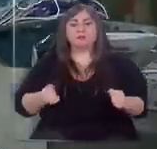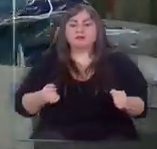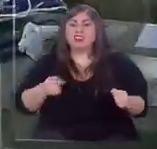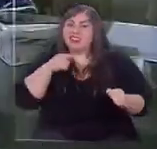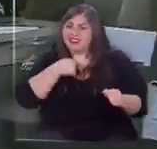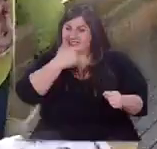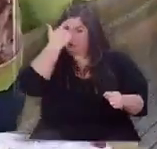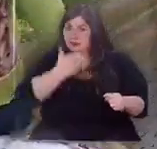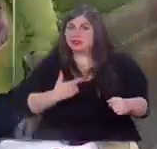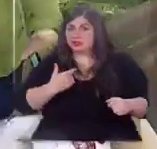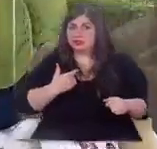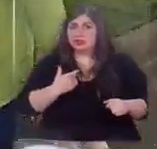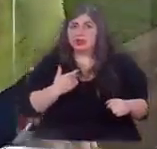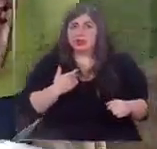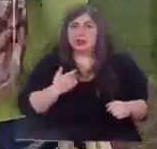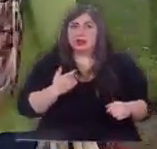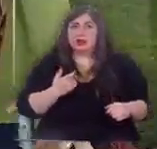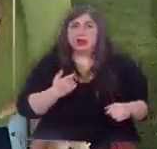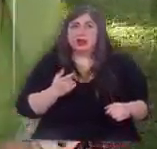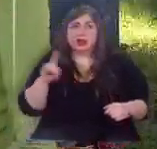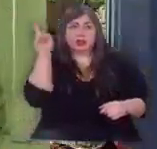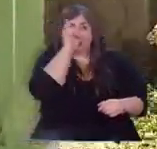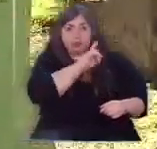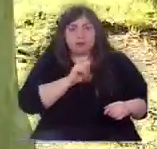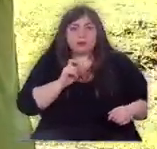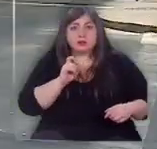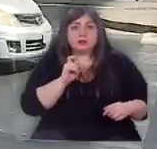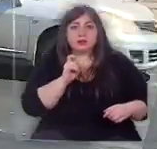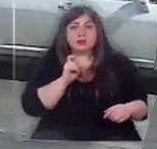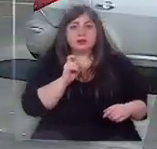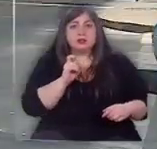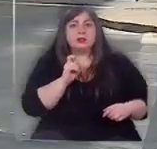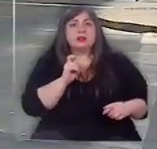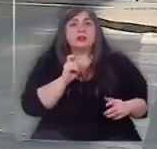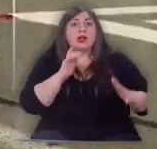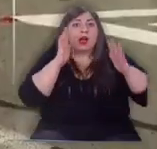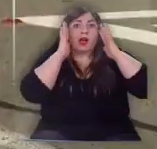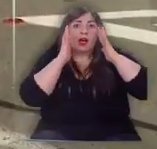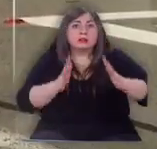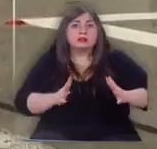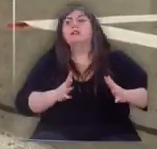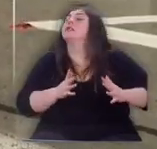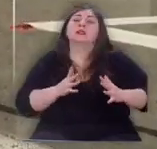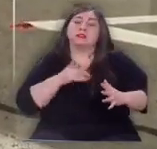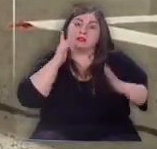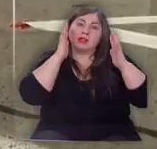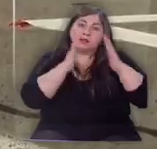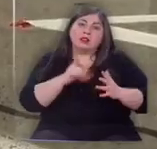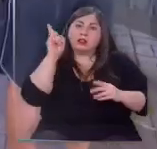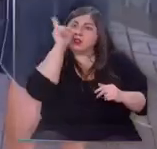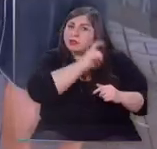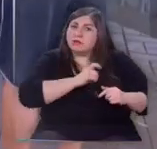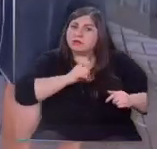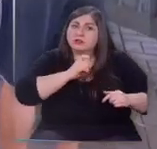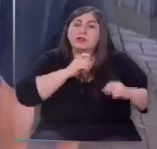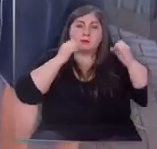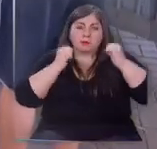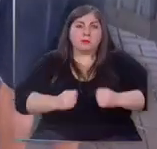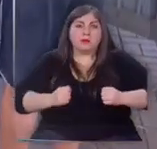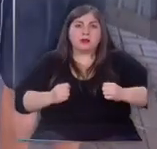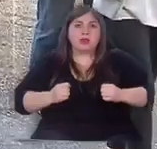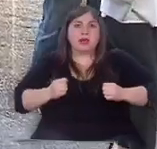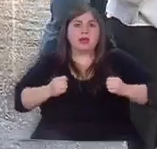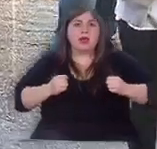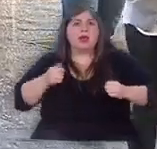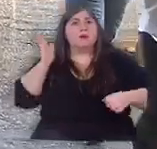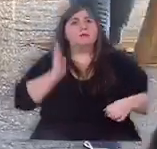Esa persona es difícil que se atienda y si se atiende es difícil que pueda